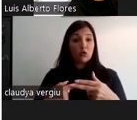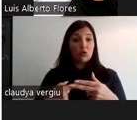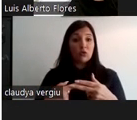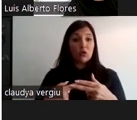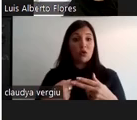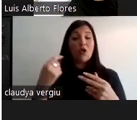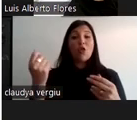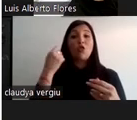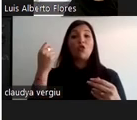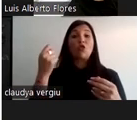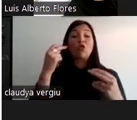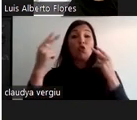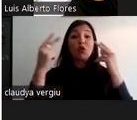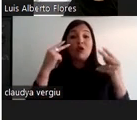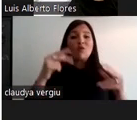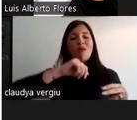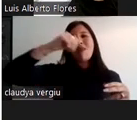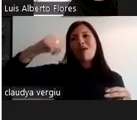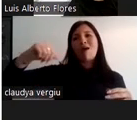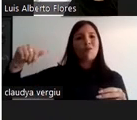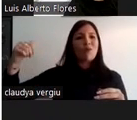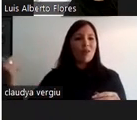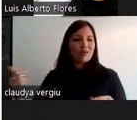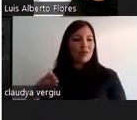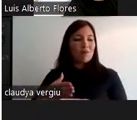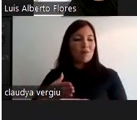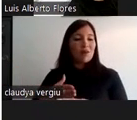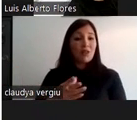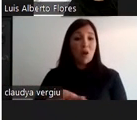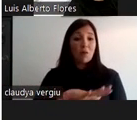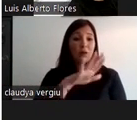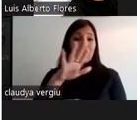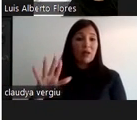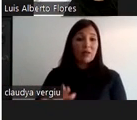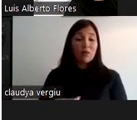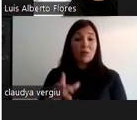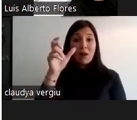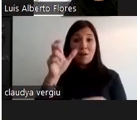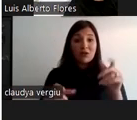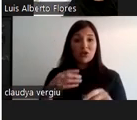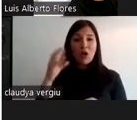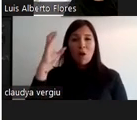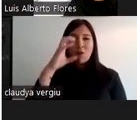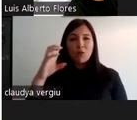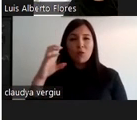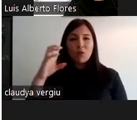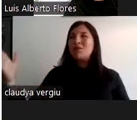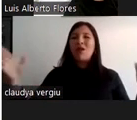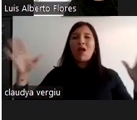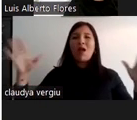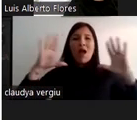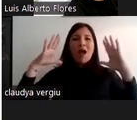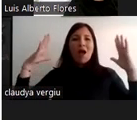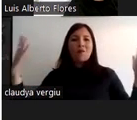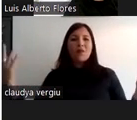en naturaleza que esto se ha mantenido a través de la pandemia las personas van a seguir buscando espacios abiertos vinculados con